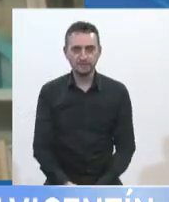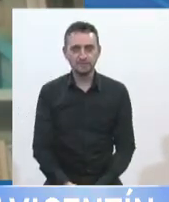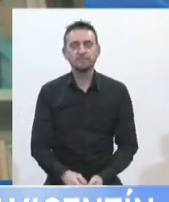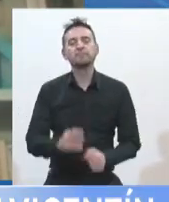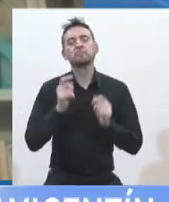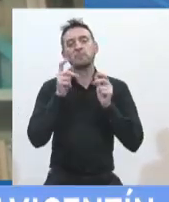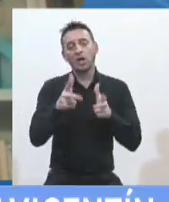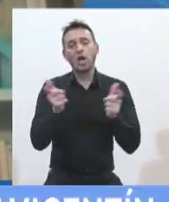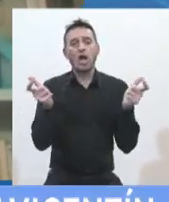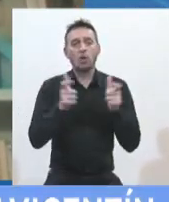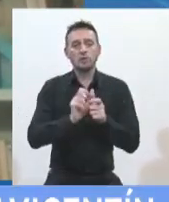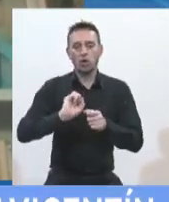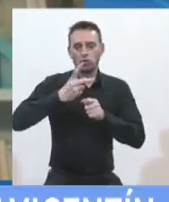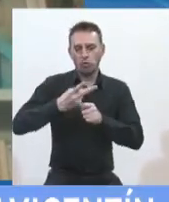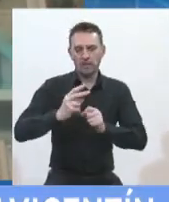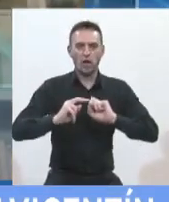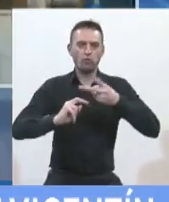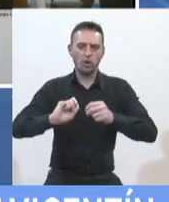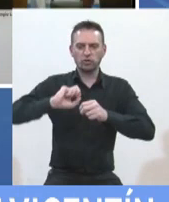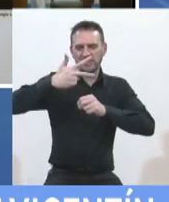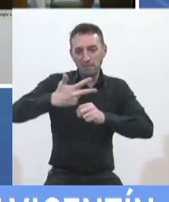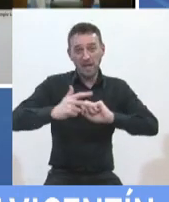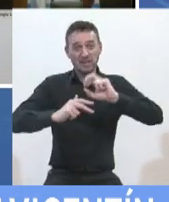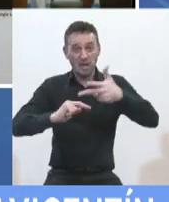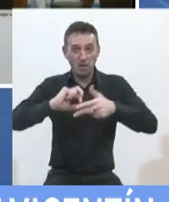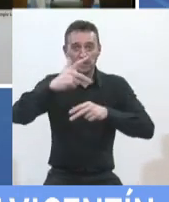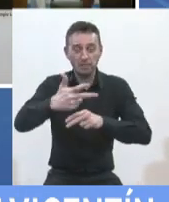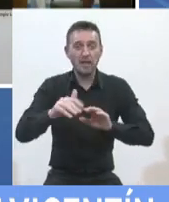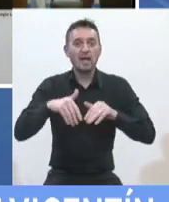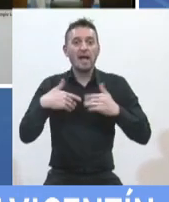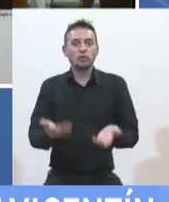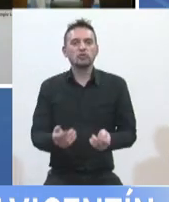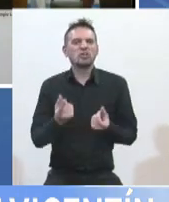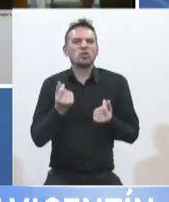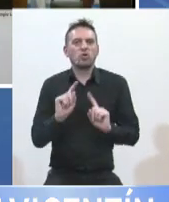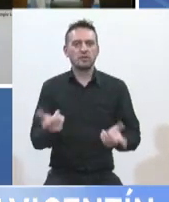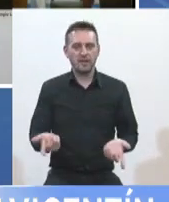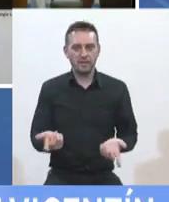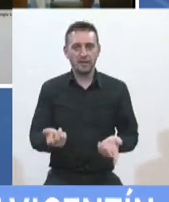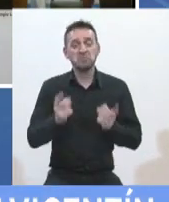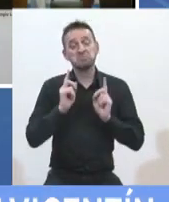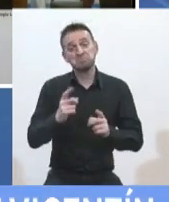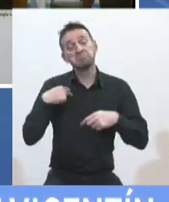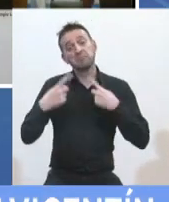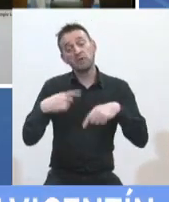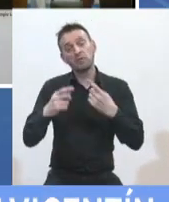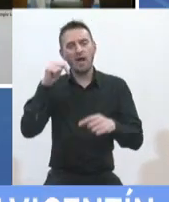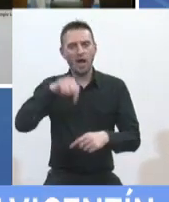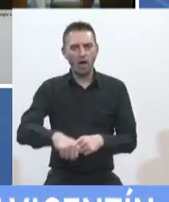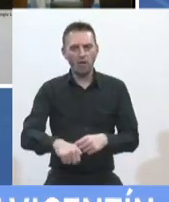te decía que las condiciones se duplicaban y triplicaban y que entonces no tenía mucho efecto y siguió me llama la atención